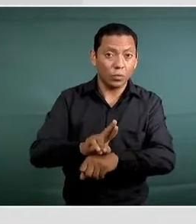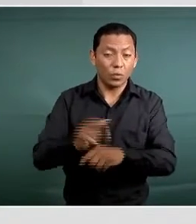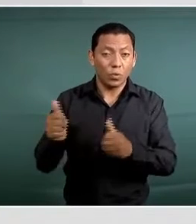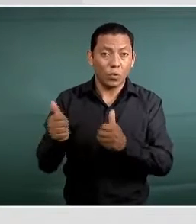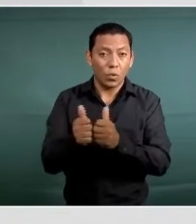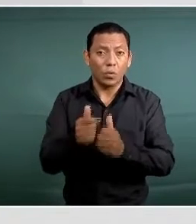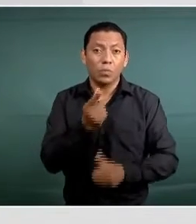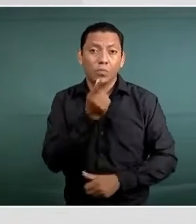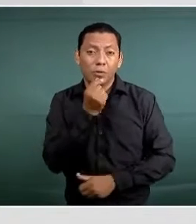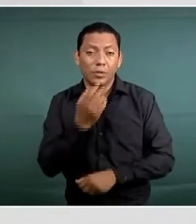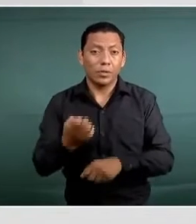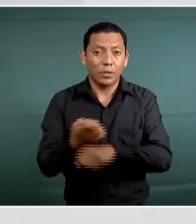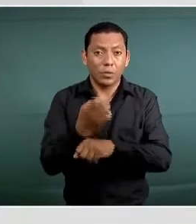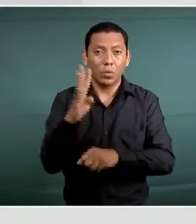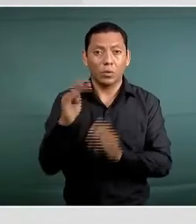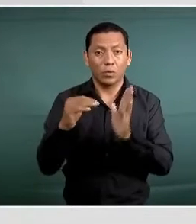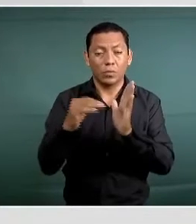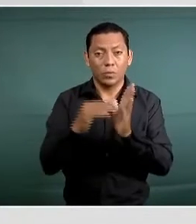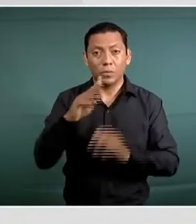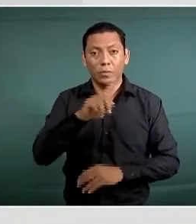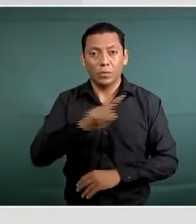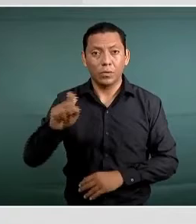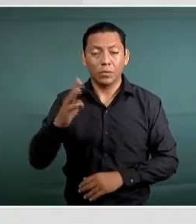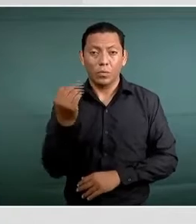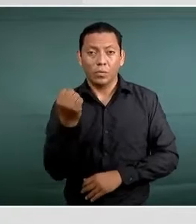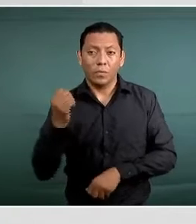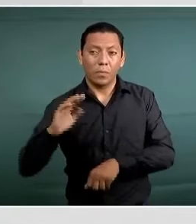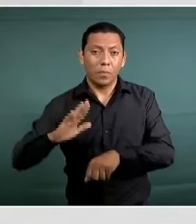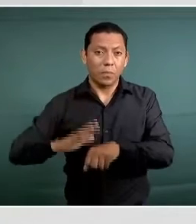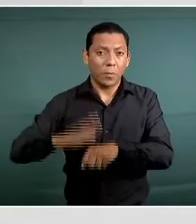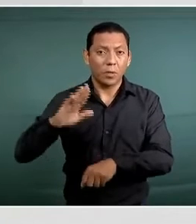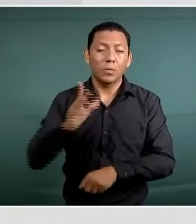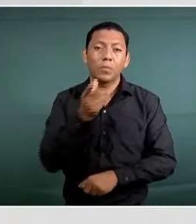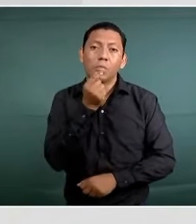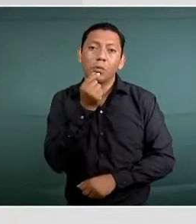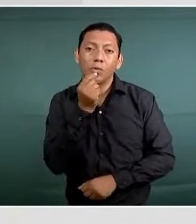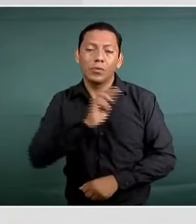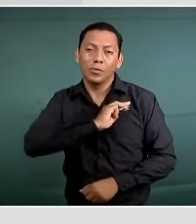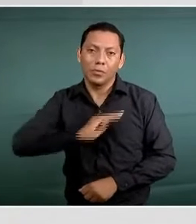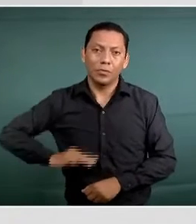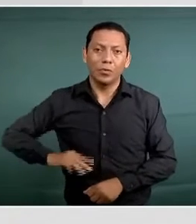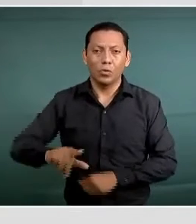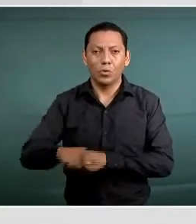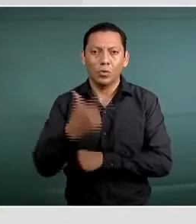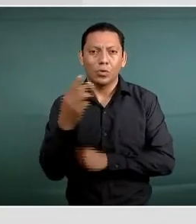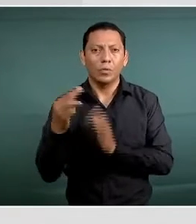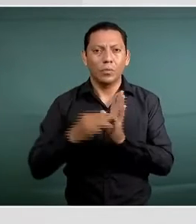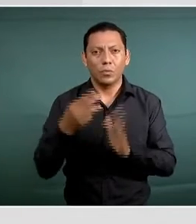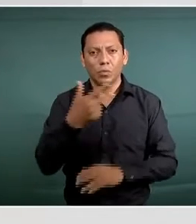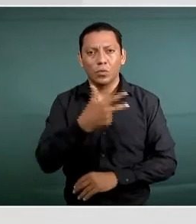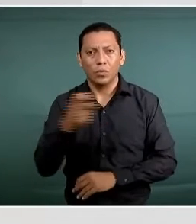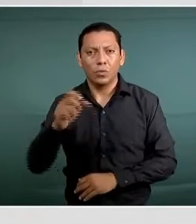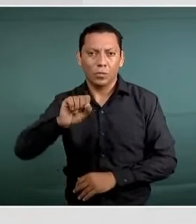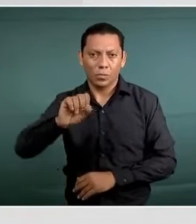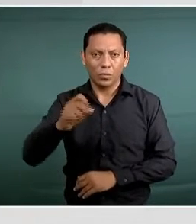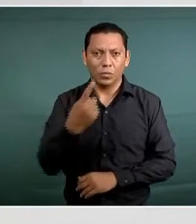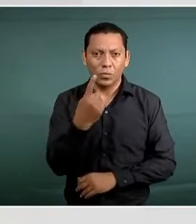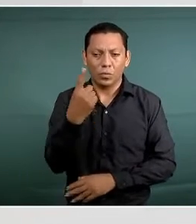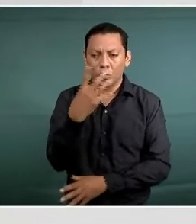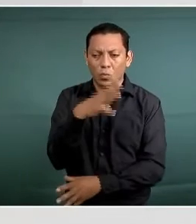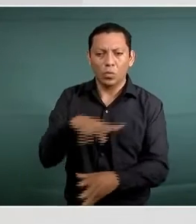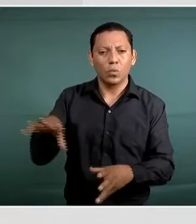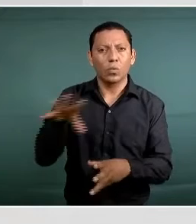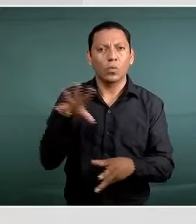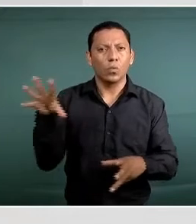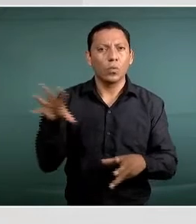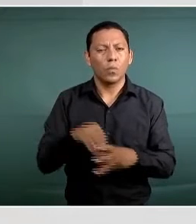la Policía Estatal, que son 4.109, más la Policía Municipal, 12.861, hacen un